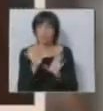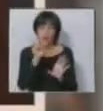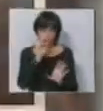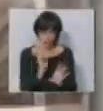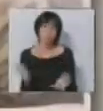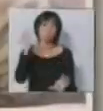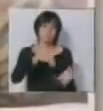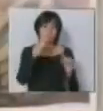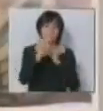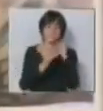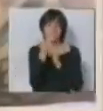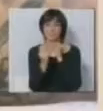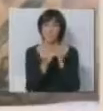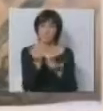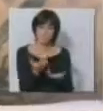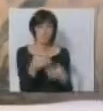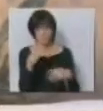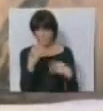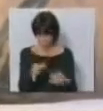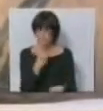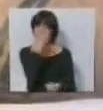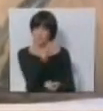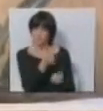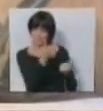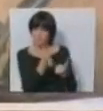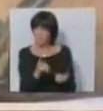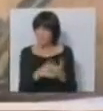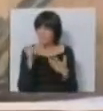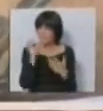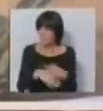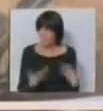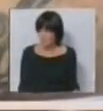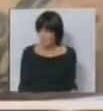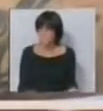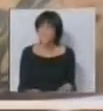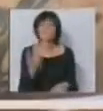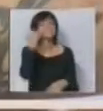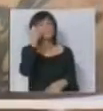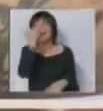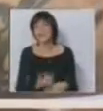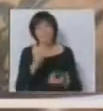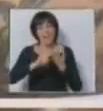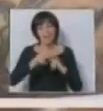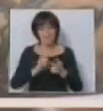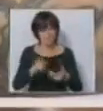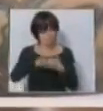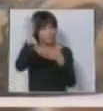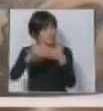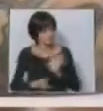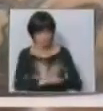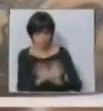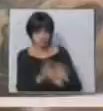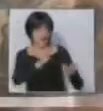sumar a esta información, que es una información muy buena. Viene acá la sabiduría. Ellos firmaron la femenina, un primer acuerdo que en realidad